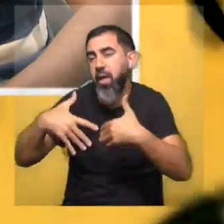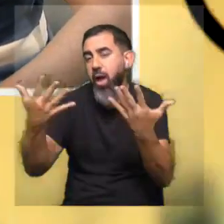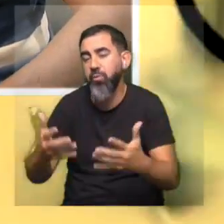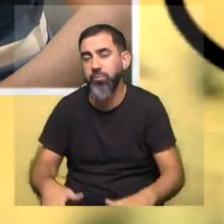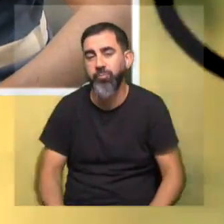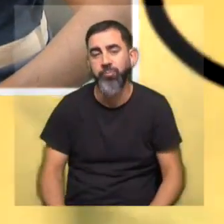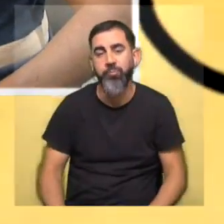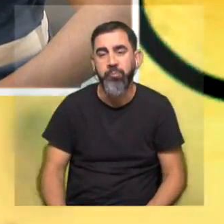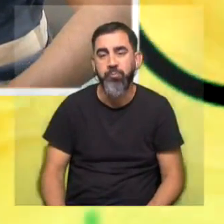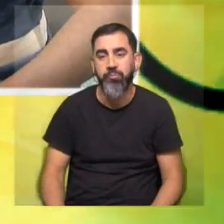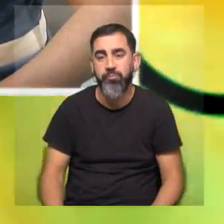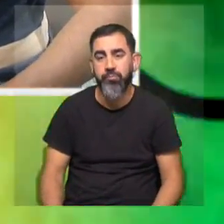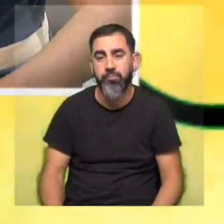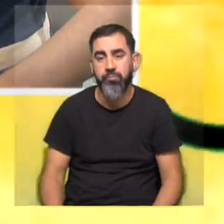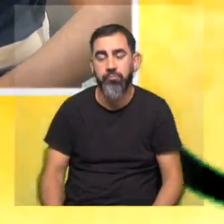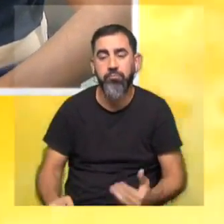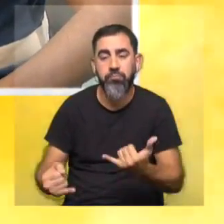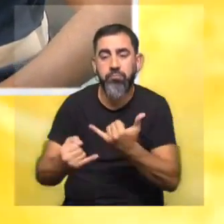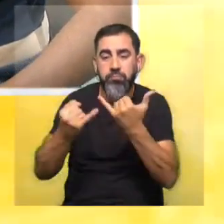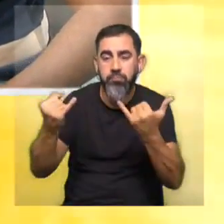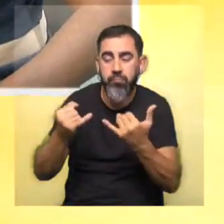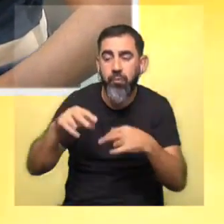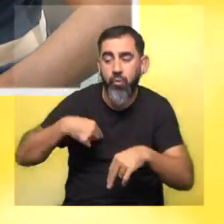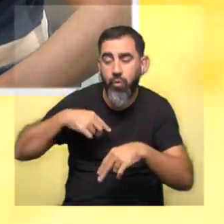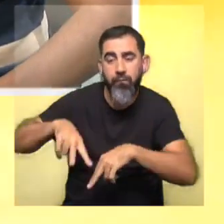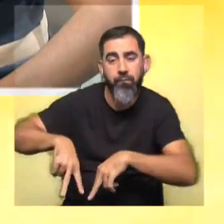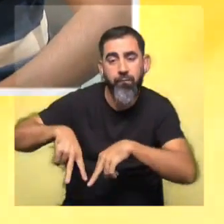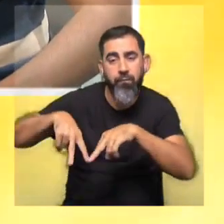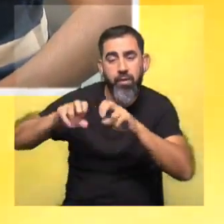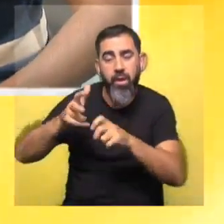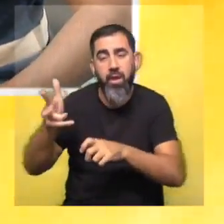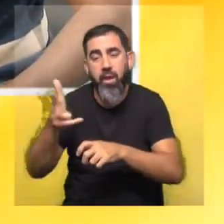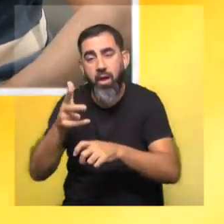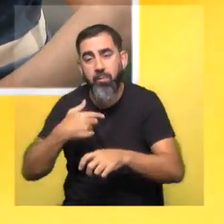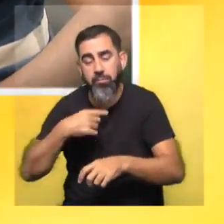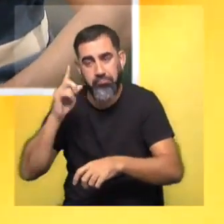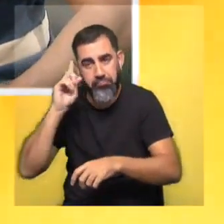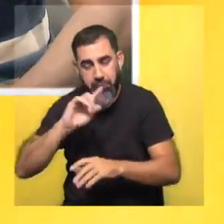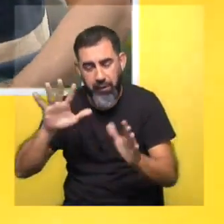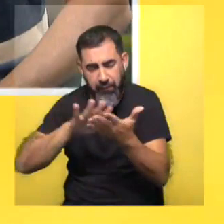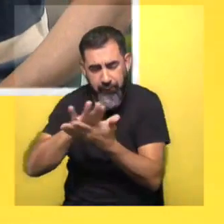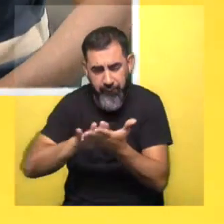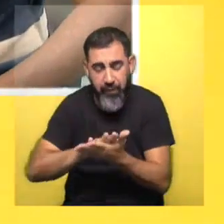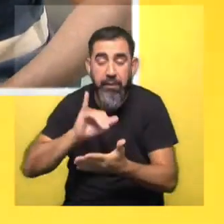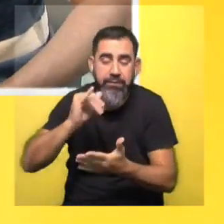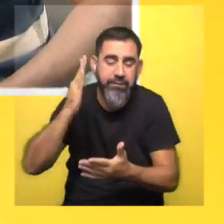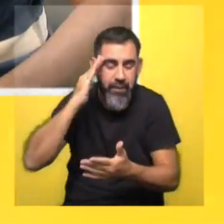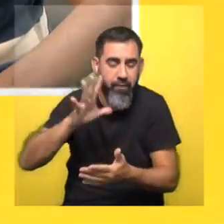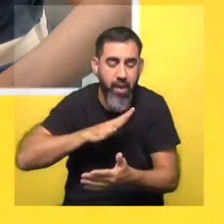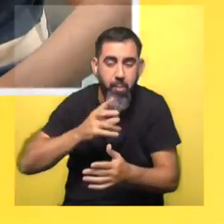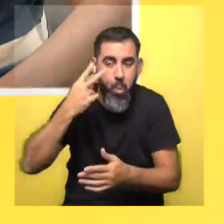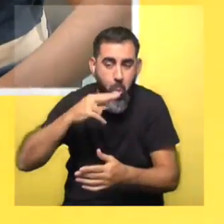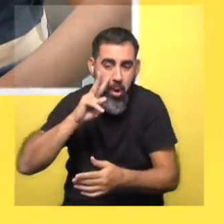qué es. Bueno, pasaron los días, me puse a investigar un poco sobre las cámaras, no tenía ni idea, sabía que existían, pero no, nunca había visto